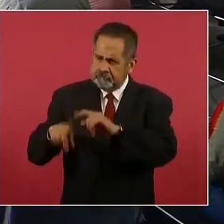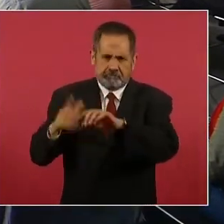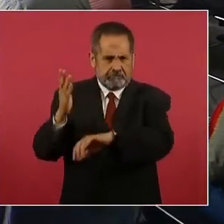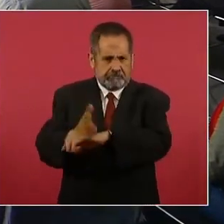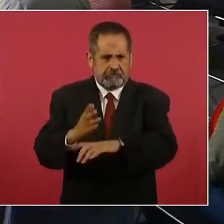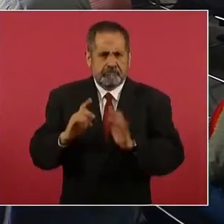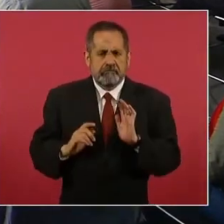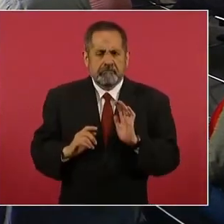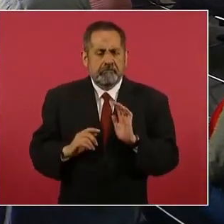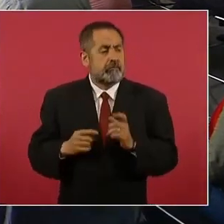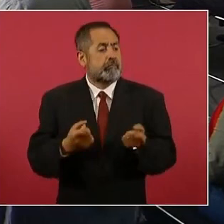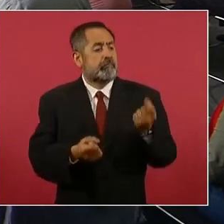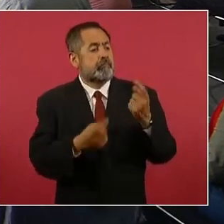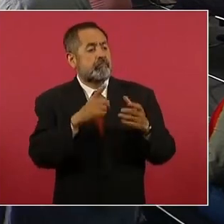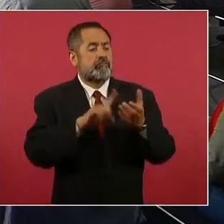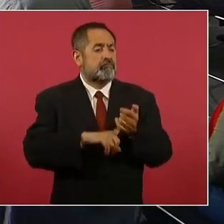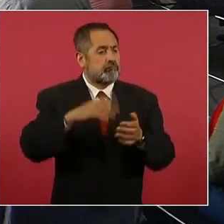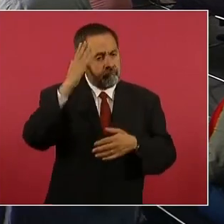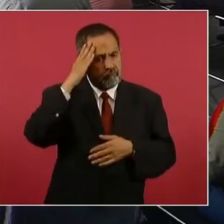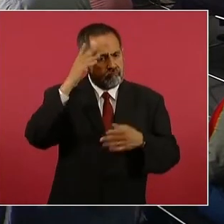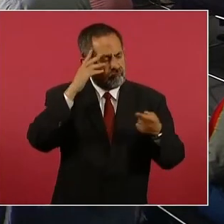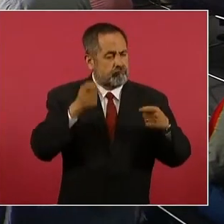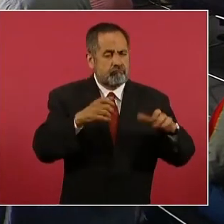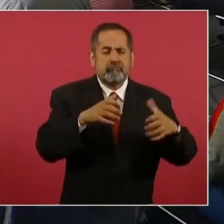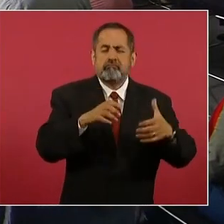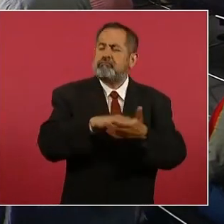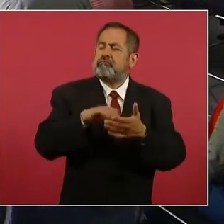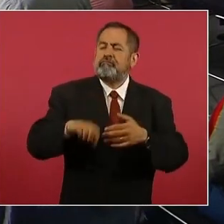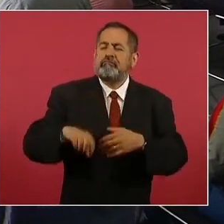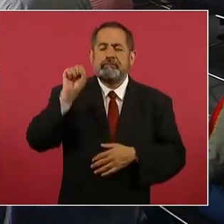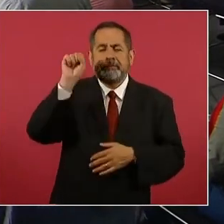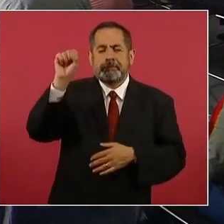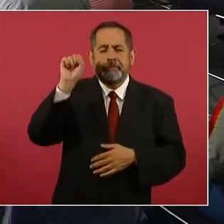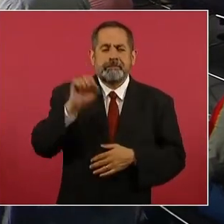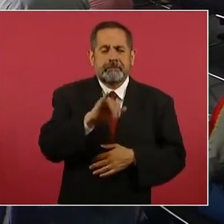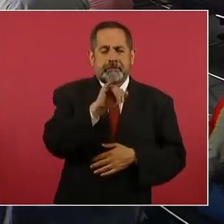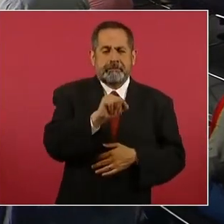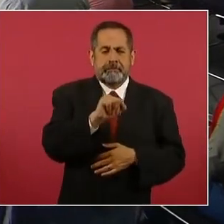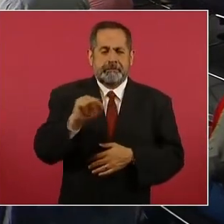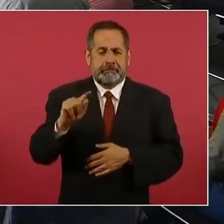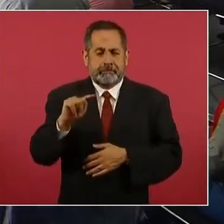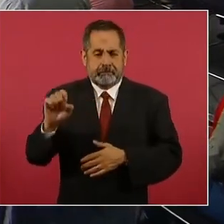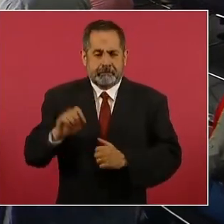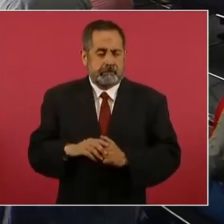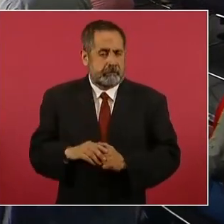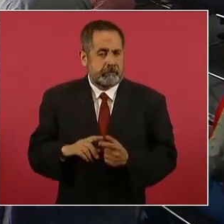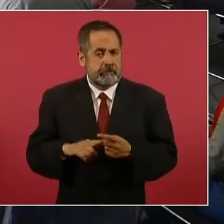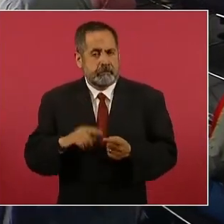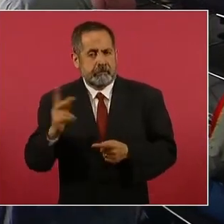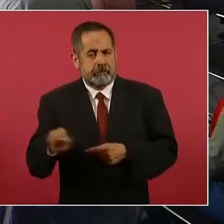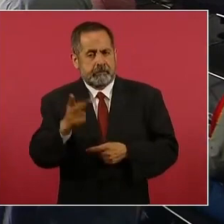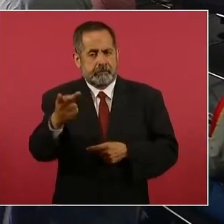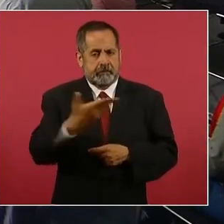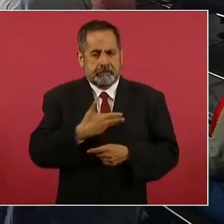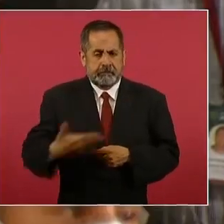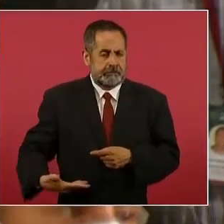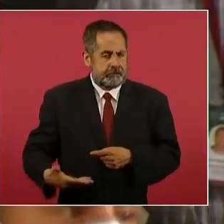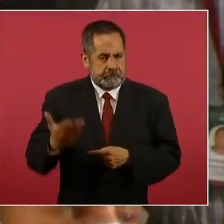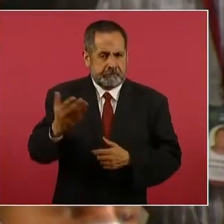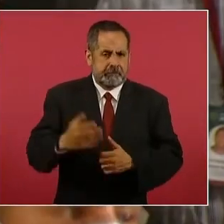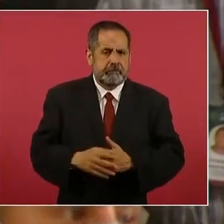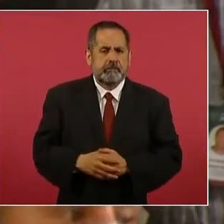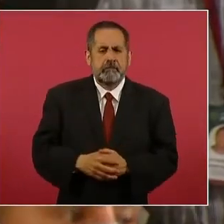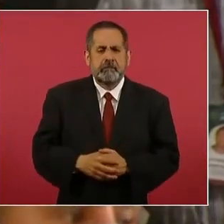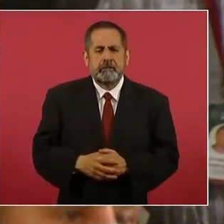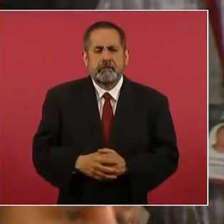la renovación de nuevas dirigencias de sindicatos, como es el del sindicato del ISSSTE. La pregunta es, señor presidente, ¿qué